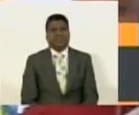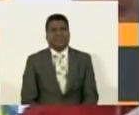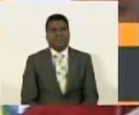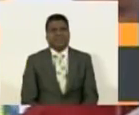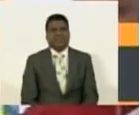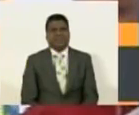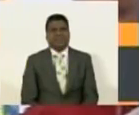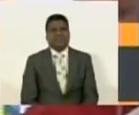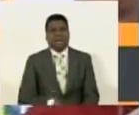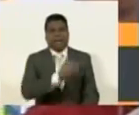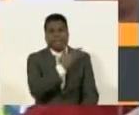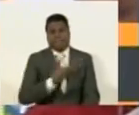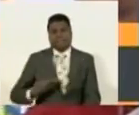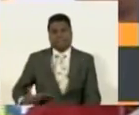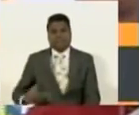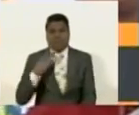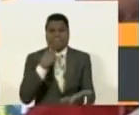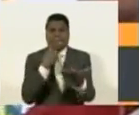El presidente plantea